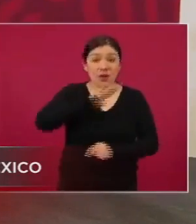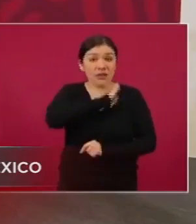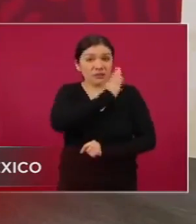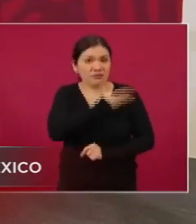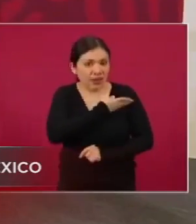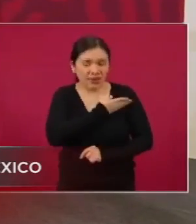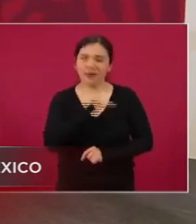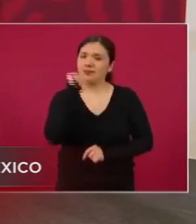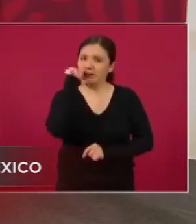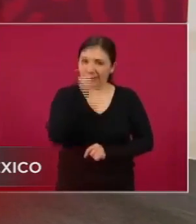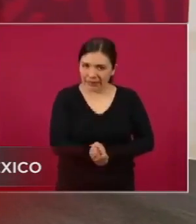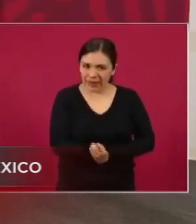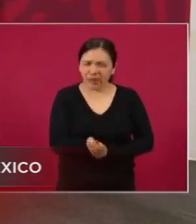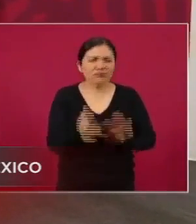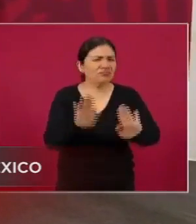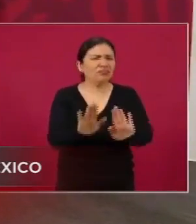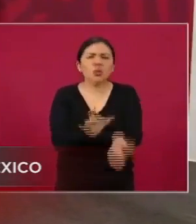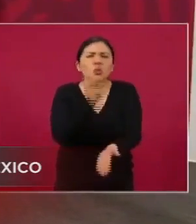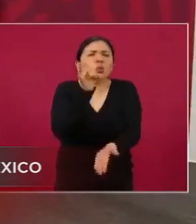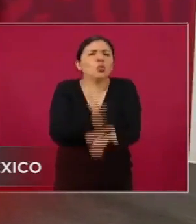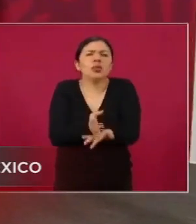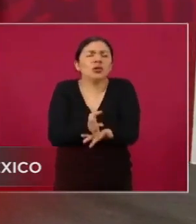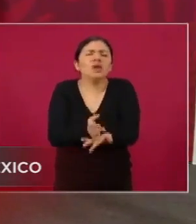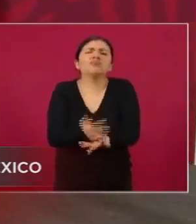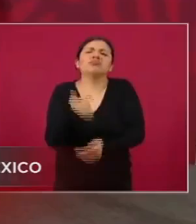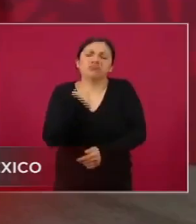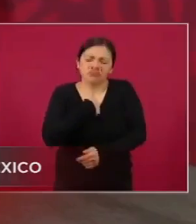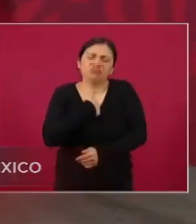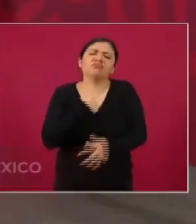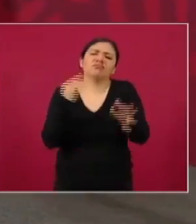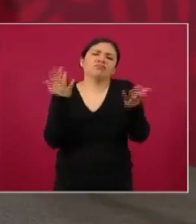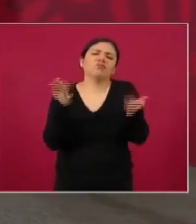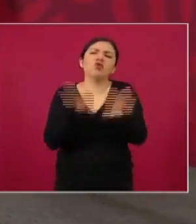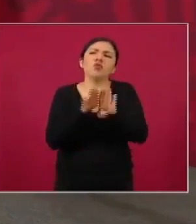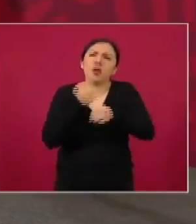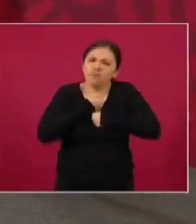más una protesta